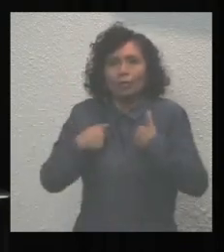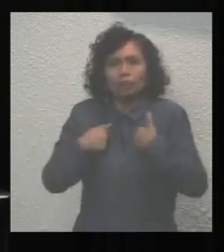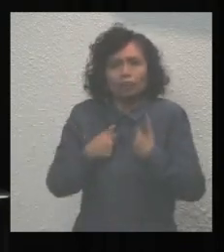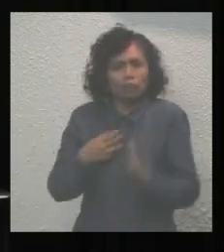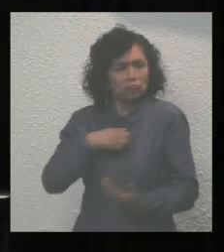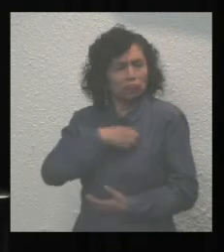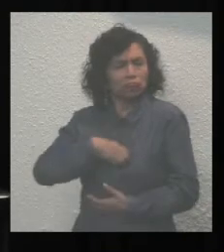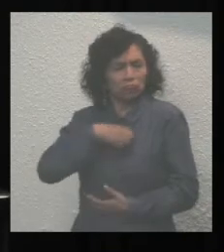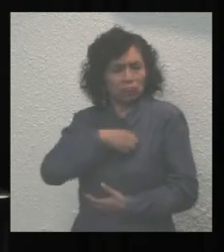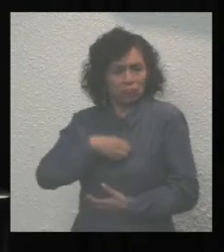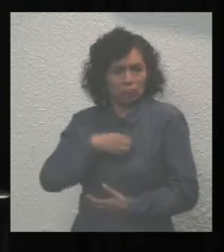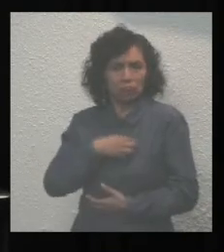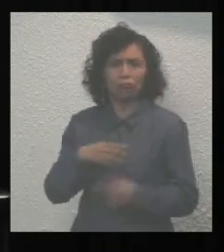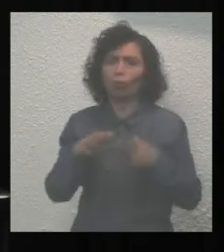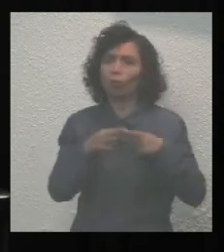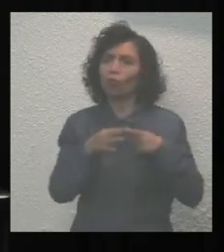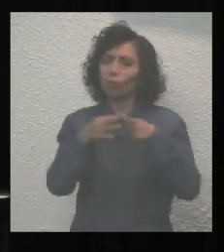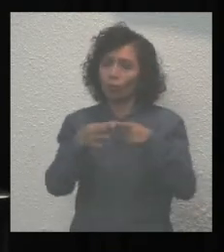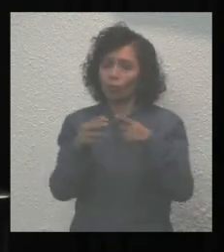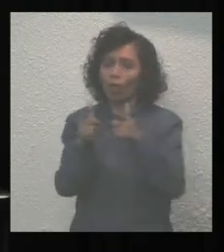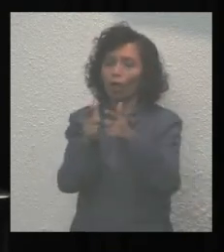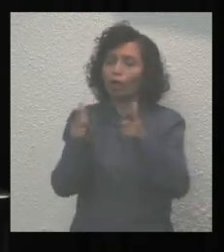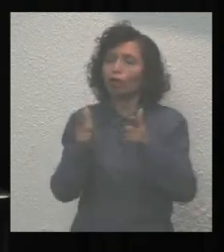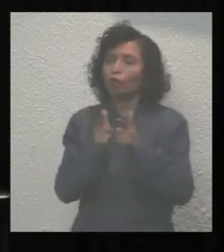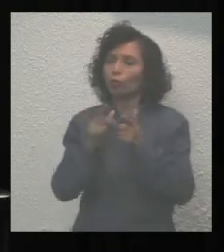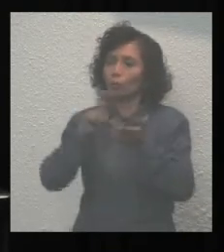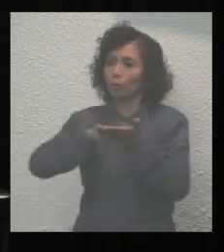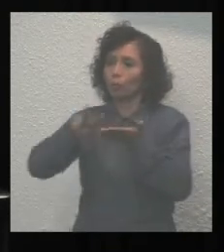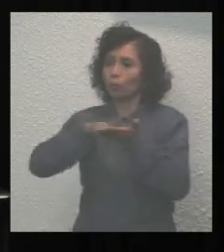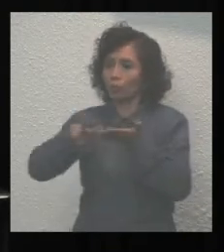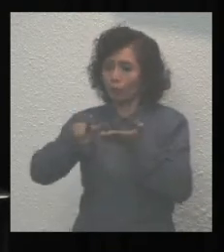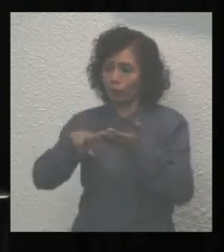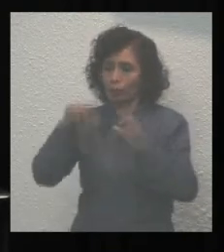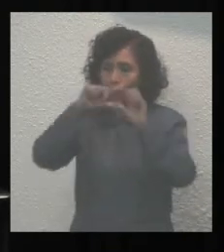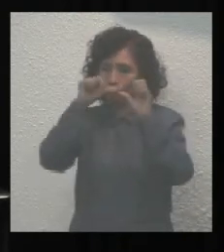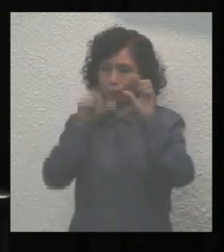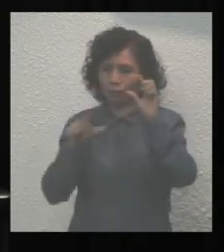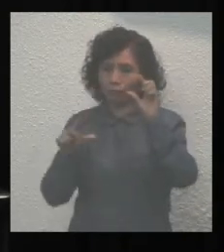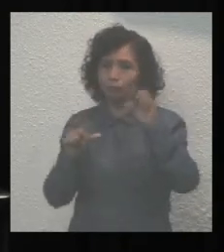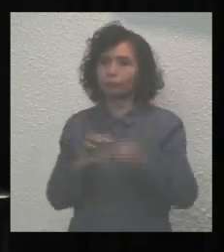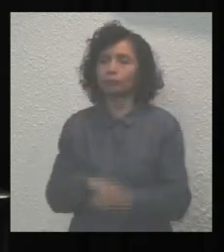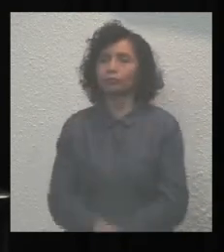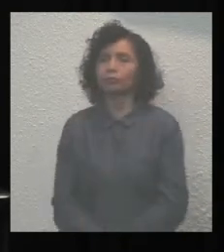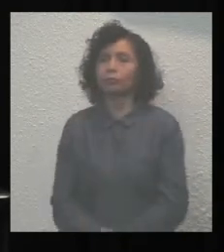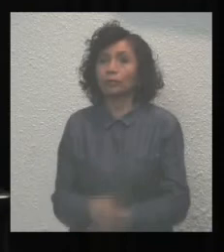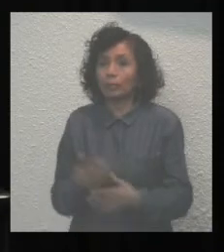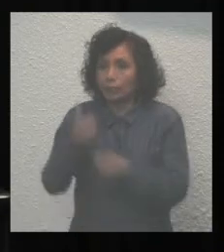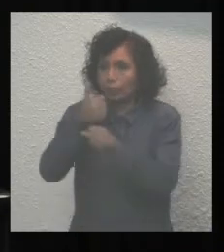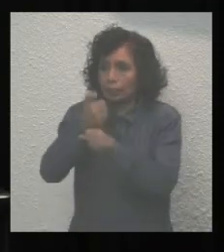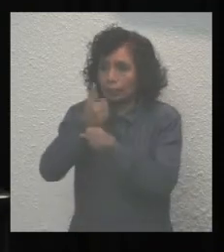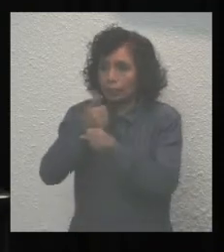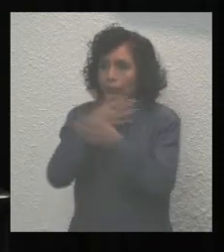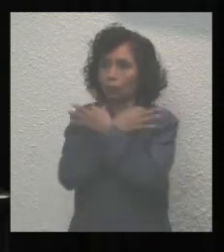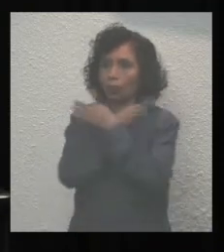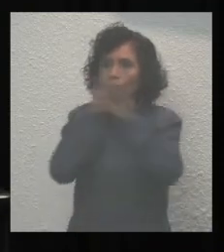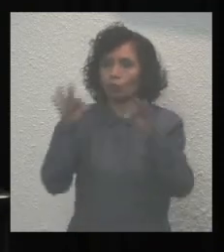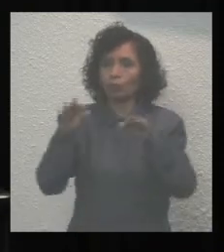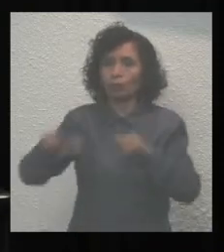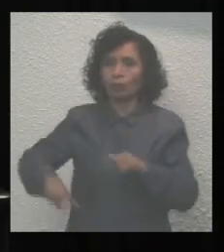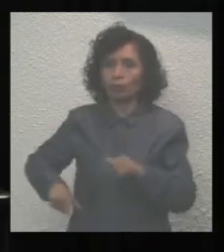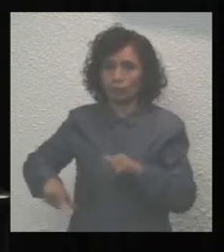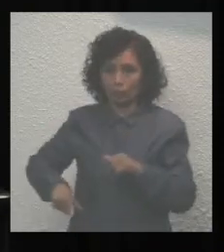representar al grupo legislativo del partido verde ecologista de méxico en este sexto informe de gobierno de la